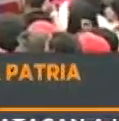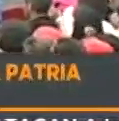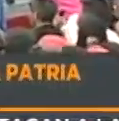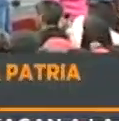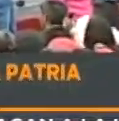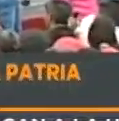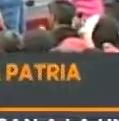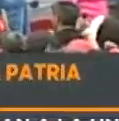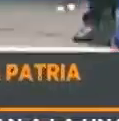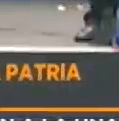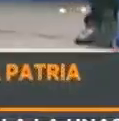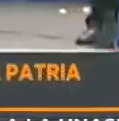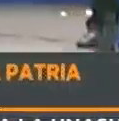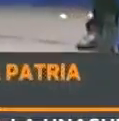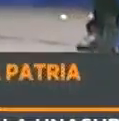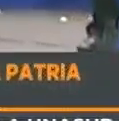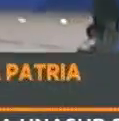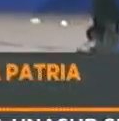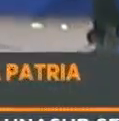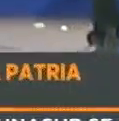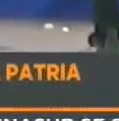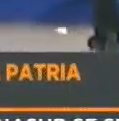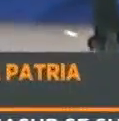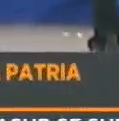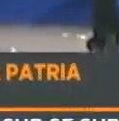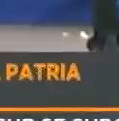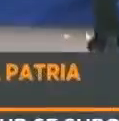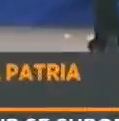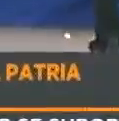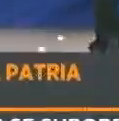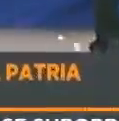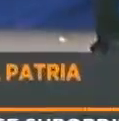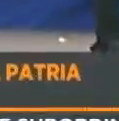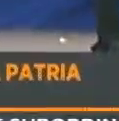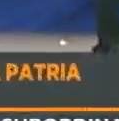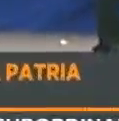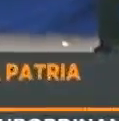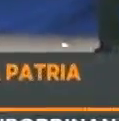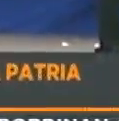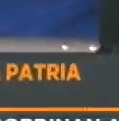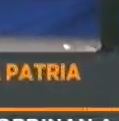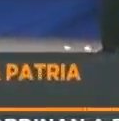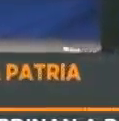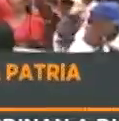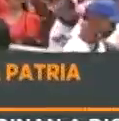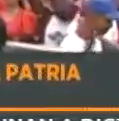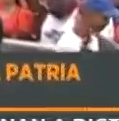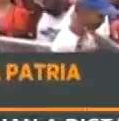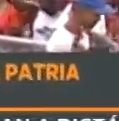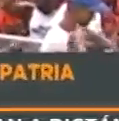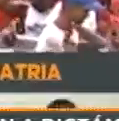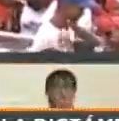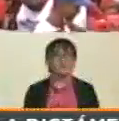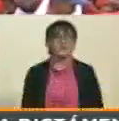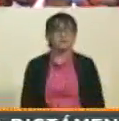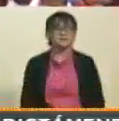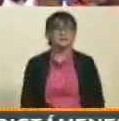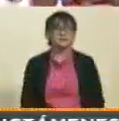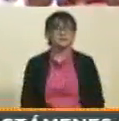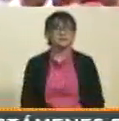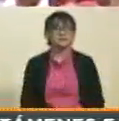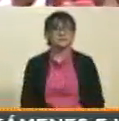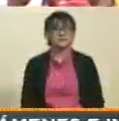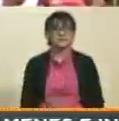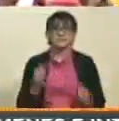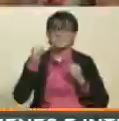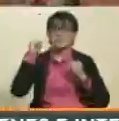Apure, hay un solo grito, hay una sola voz. ¡Maduro, presidente! ¡Maduro va a